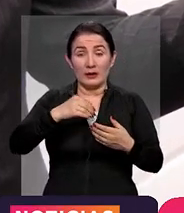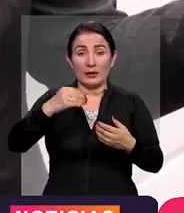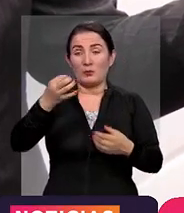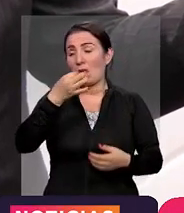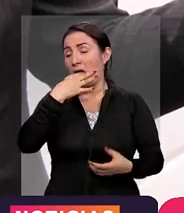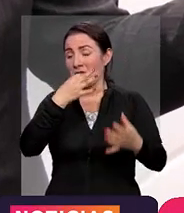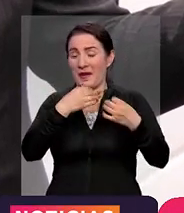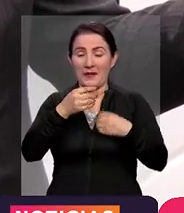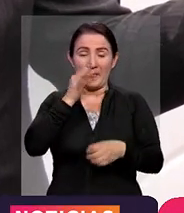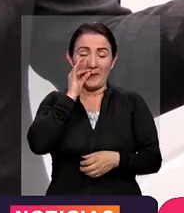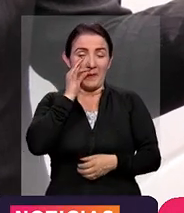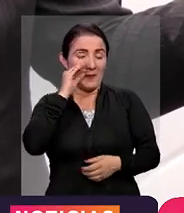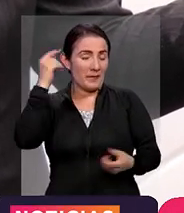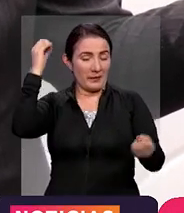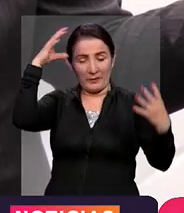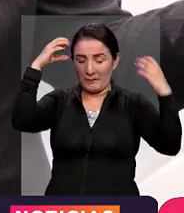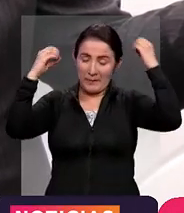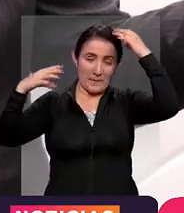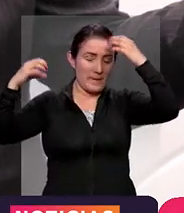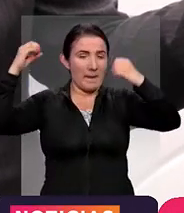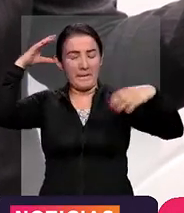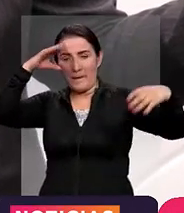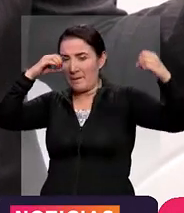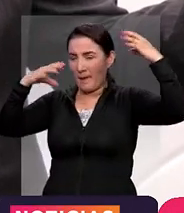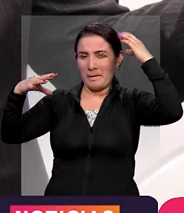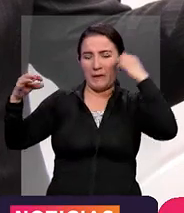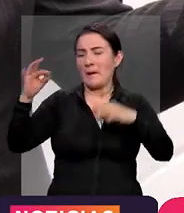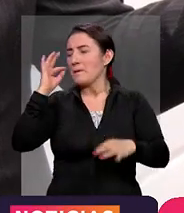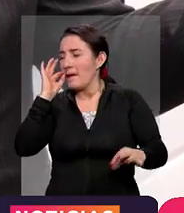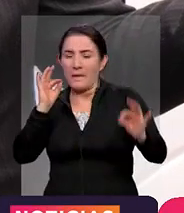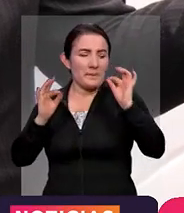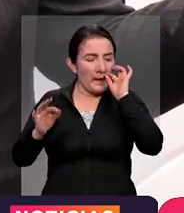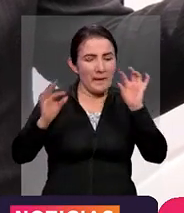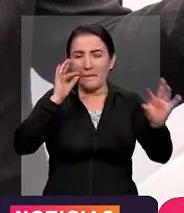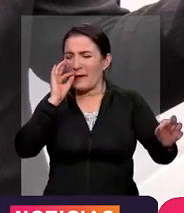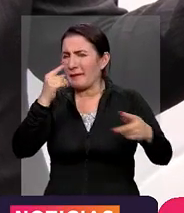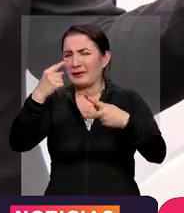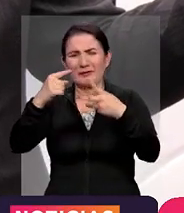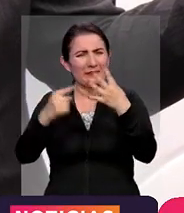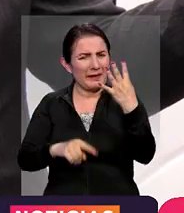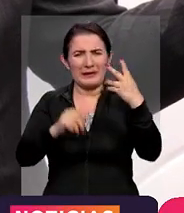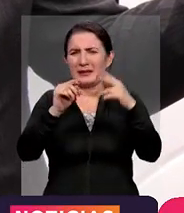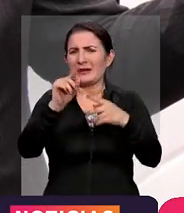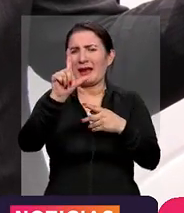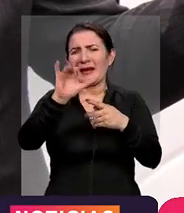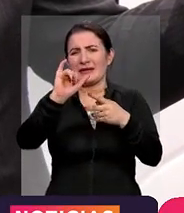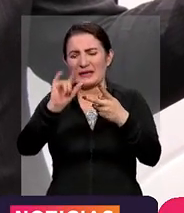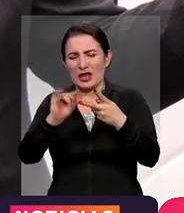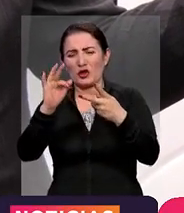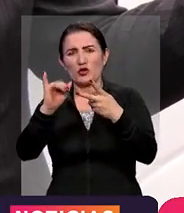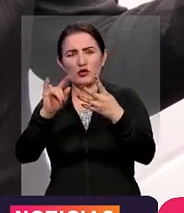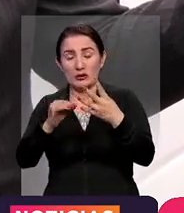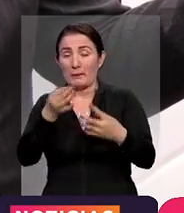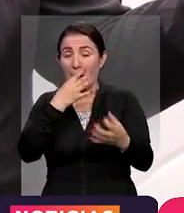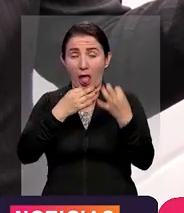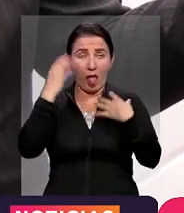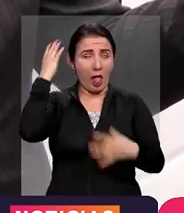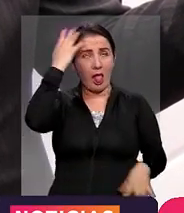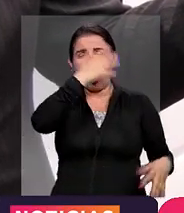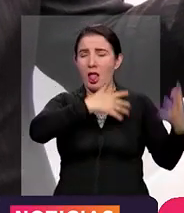que consumían éxtasis, seguían consumiendo tusi, consumían LSDs. Entonces la persona pierde